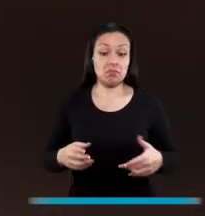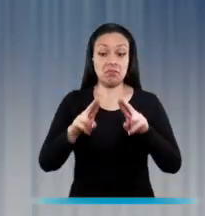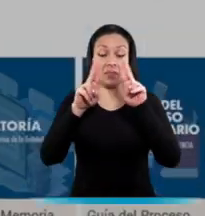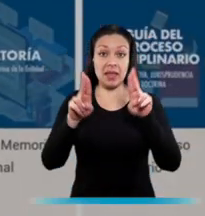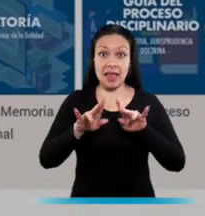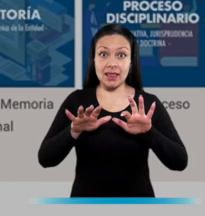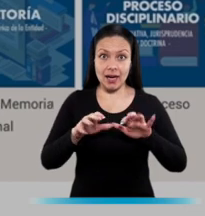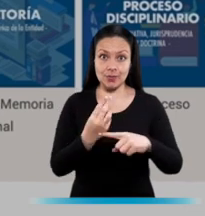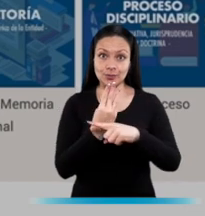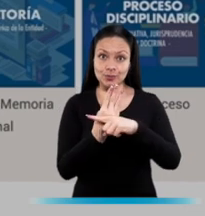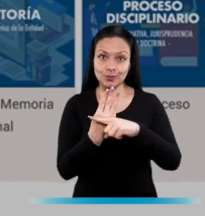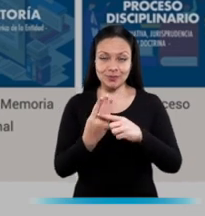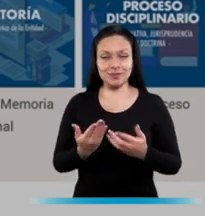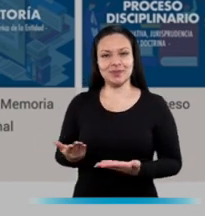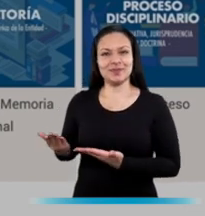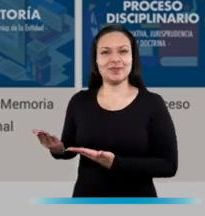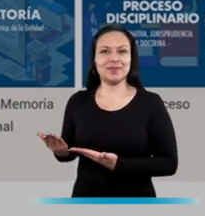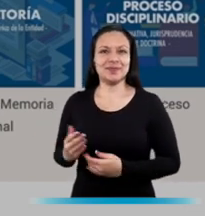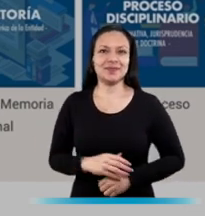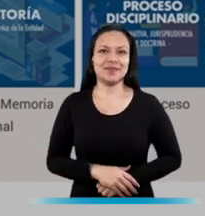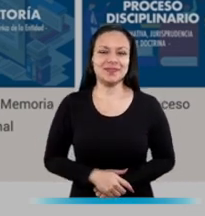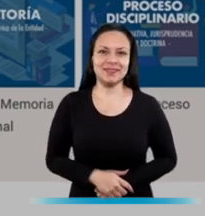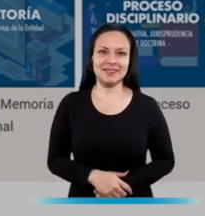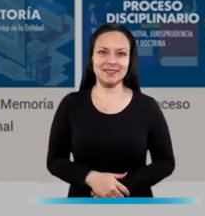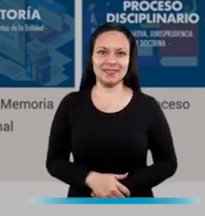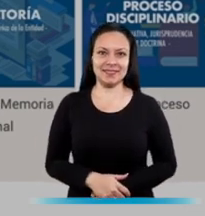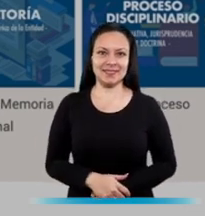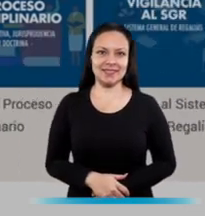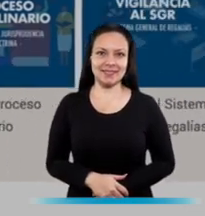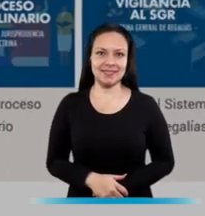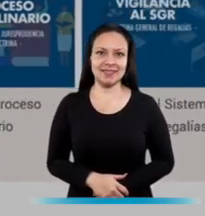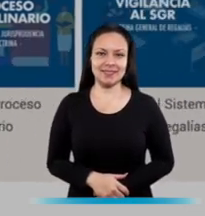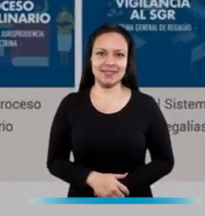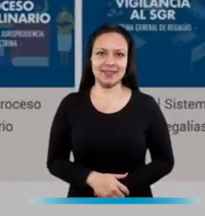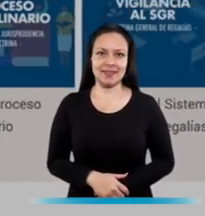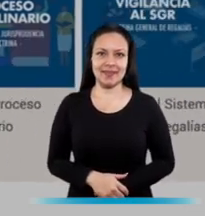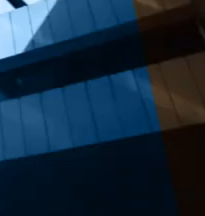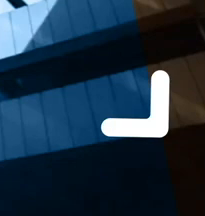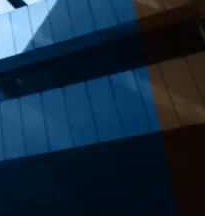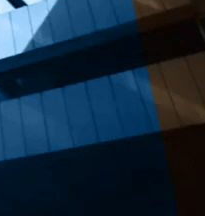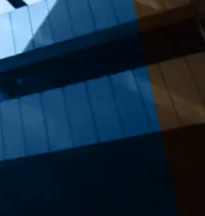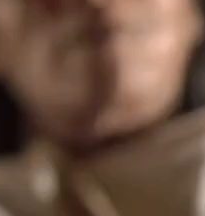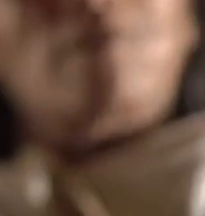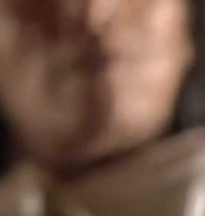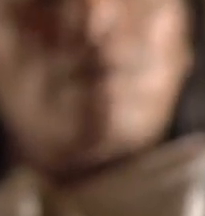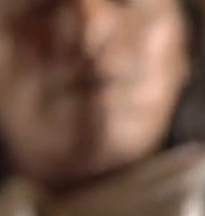018-940-808 o en nuestra sede electrónica en www.procuraduría.gov.co.